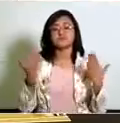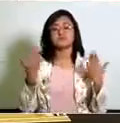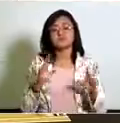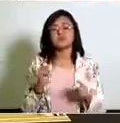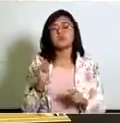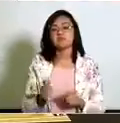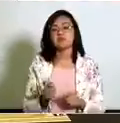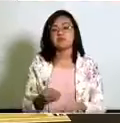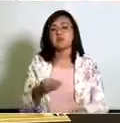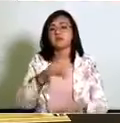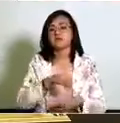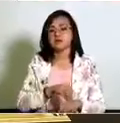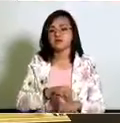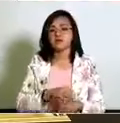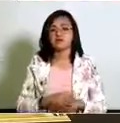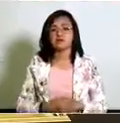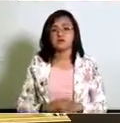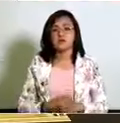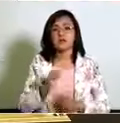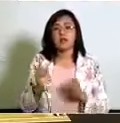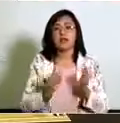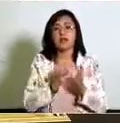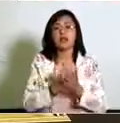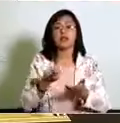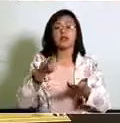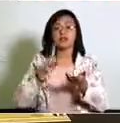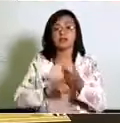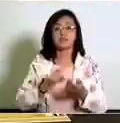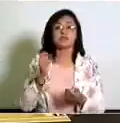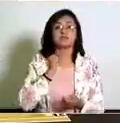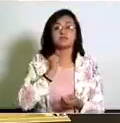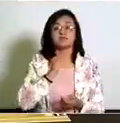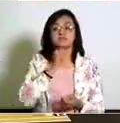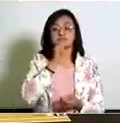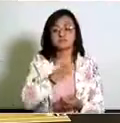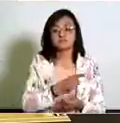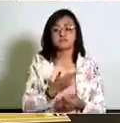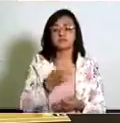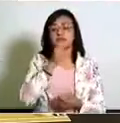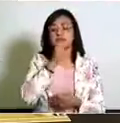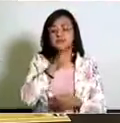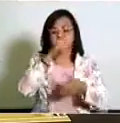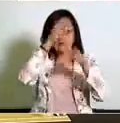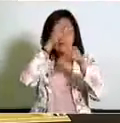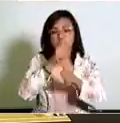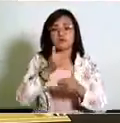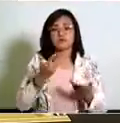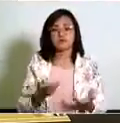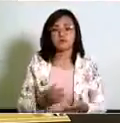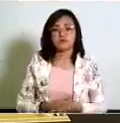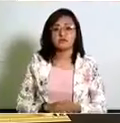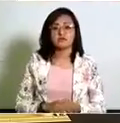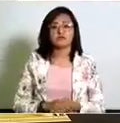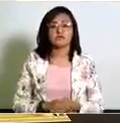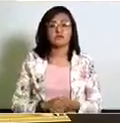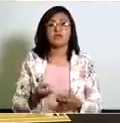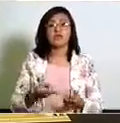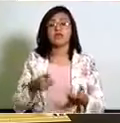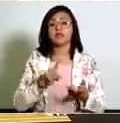que establece la ley interna del senado y los acuerdos